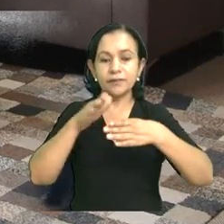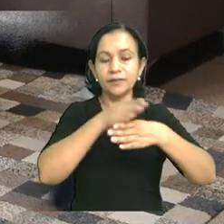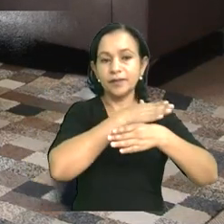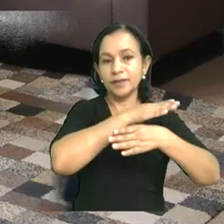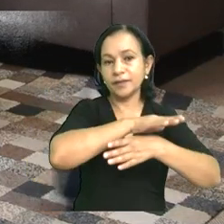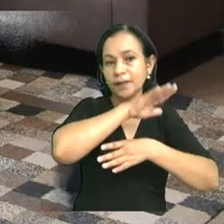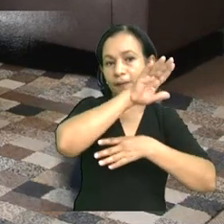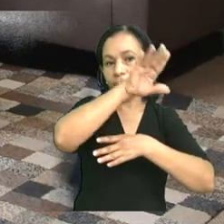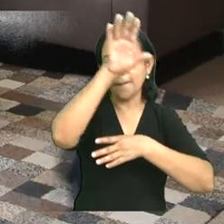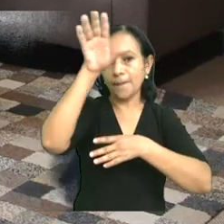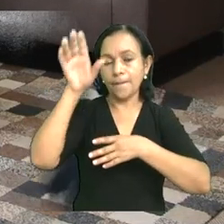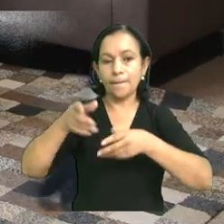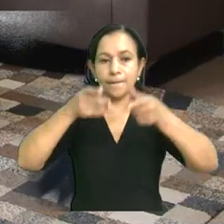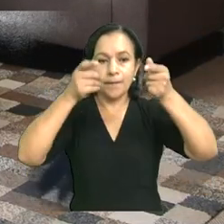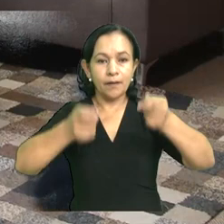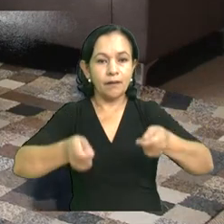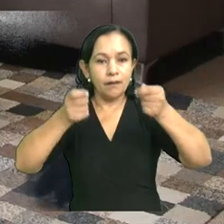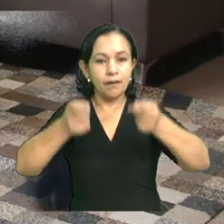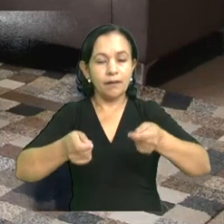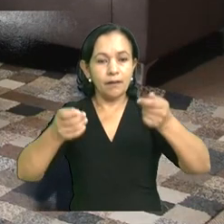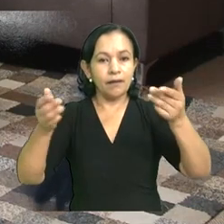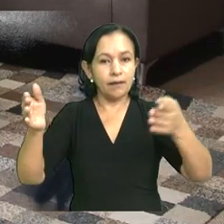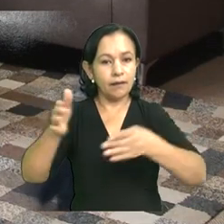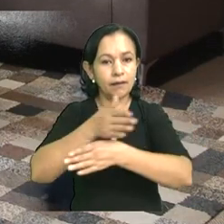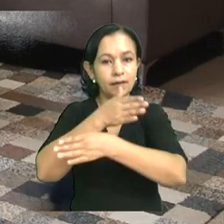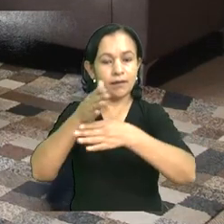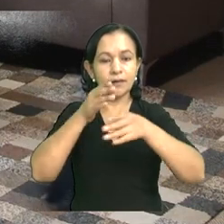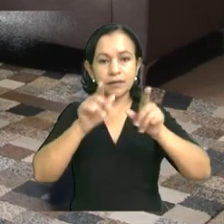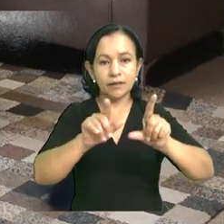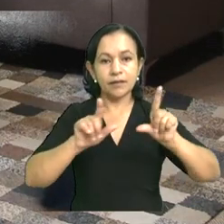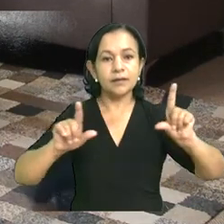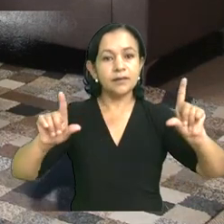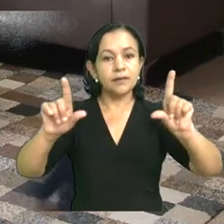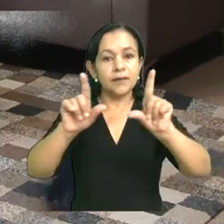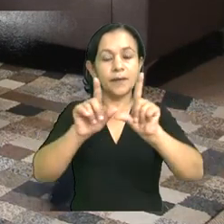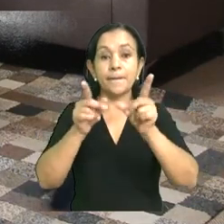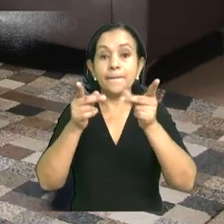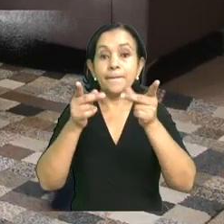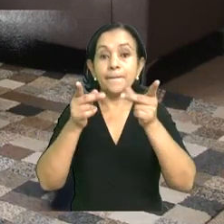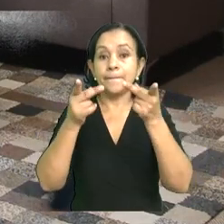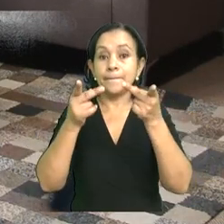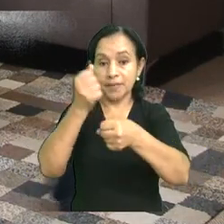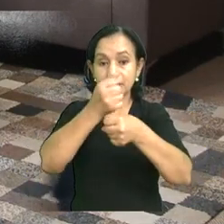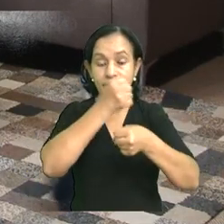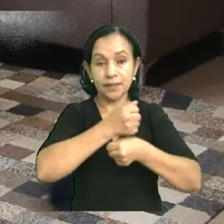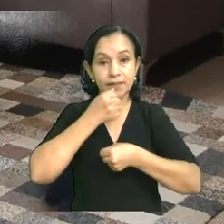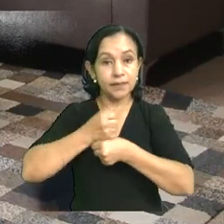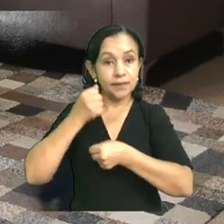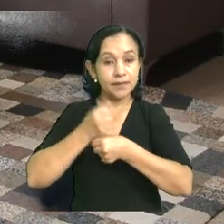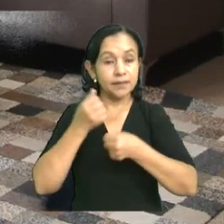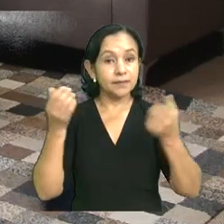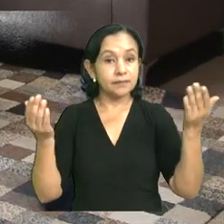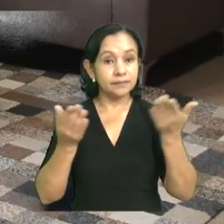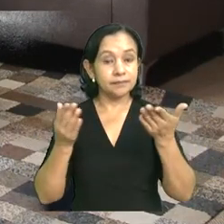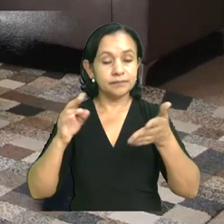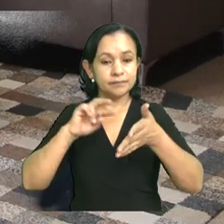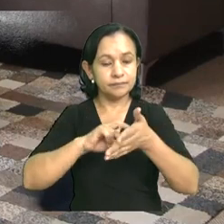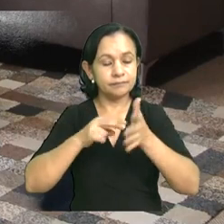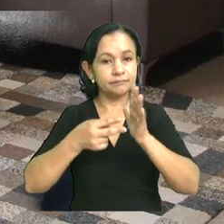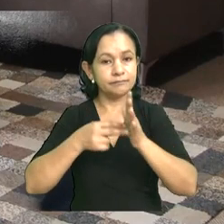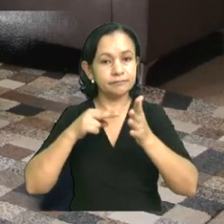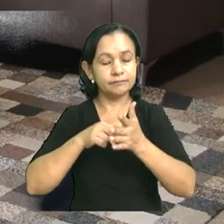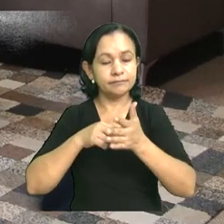hablar de, por ejemplo, Granada. Las cantidades son obviamente distintas, pero el eje de trabajo es el mismo. ¿Cómo se realiza ese